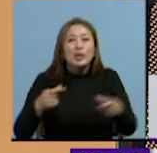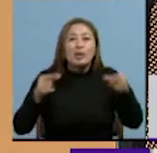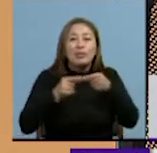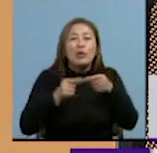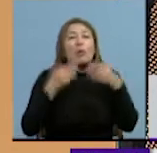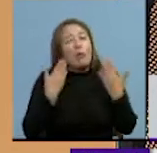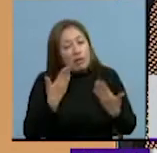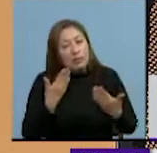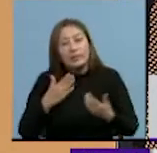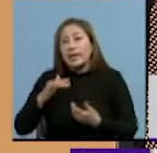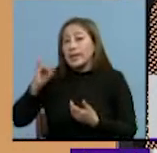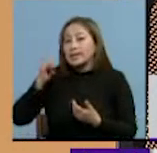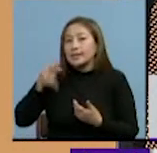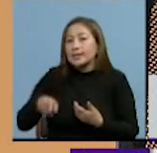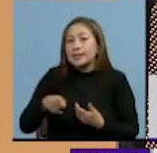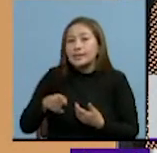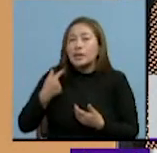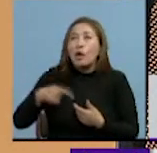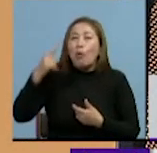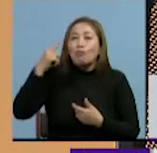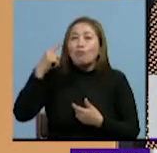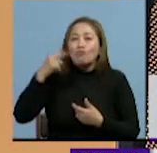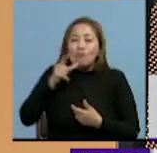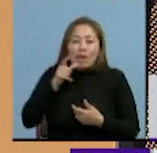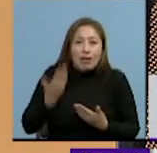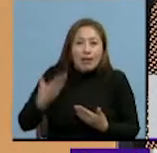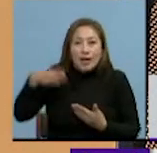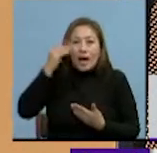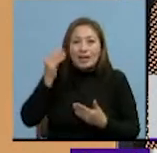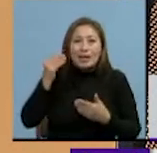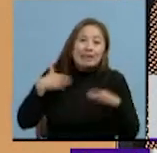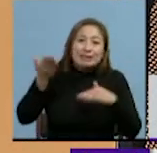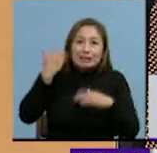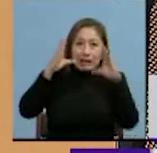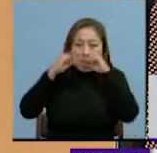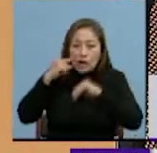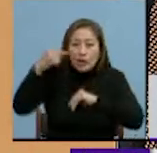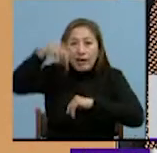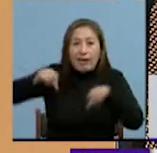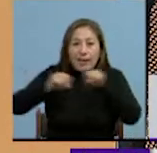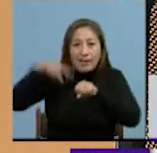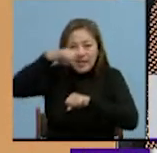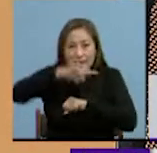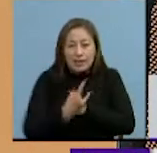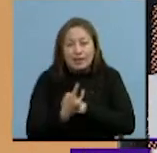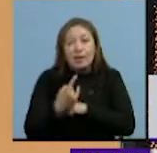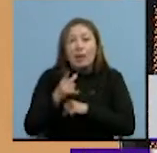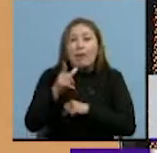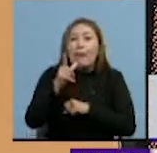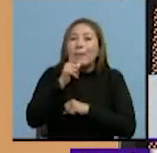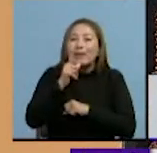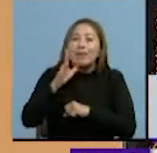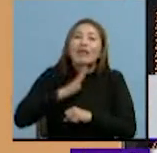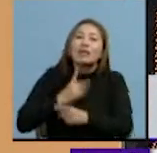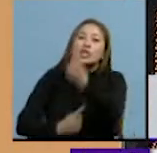una oportunidad. Sí, me quedo con lo que vimos anoche en el piso. Me parece que un poco de falta de